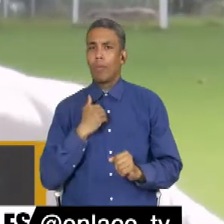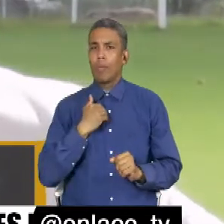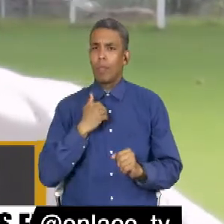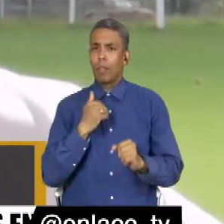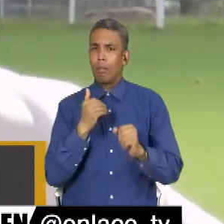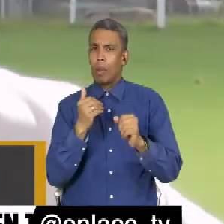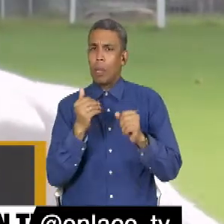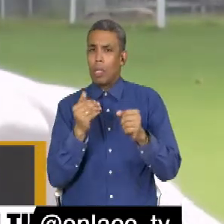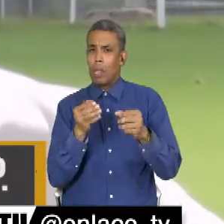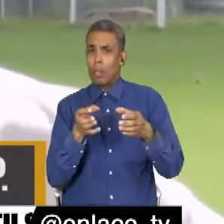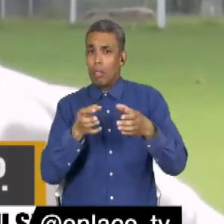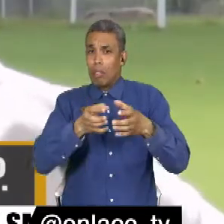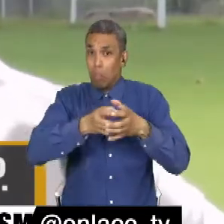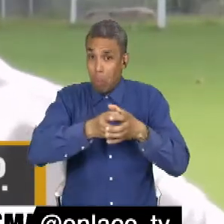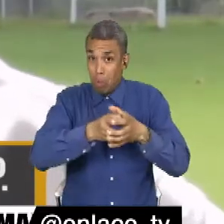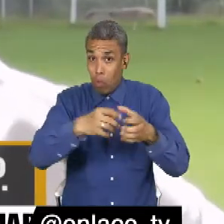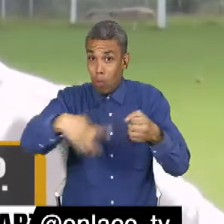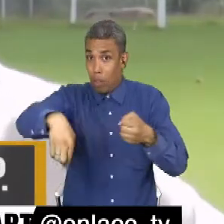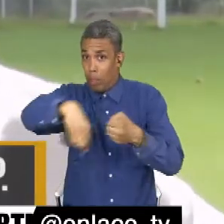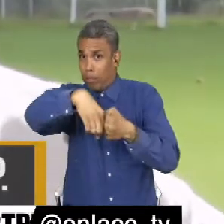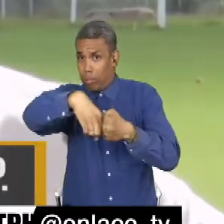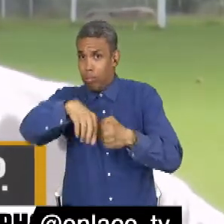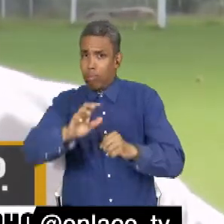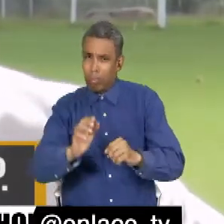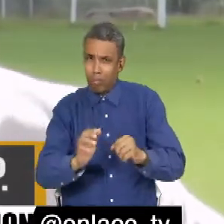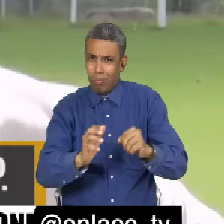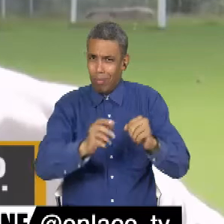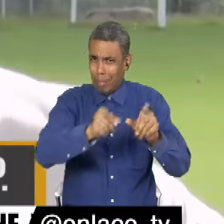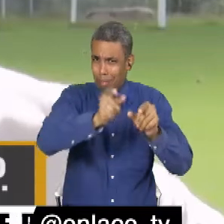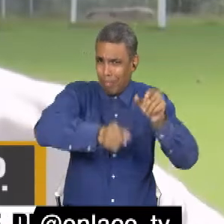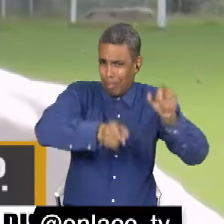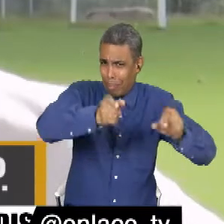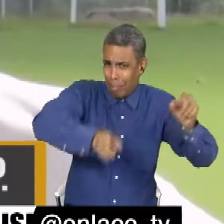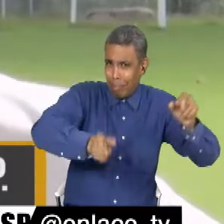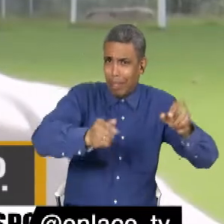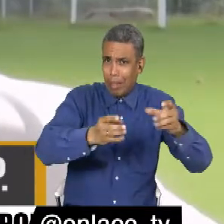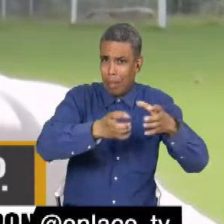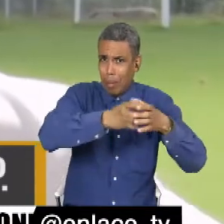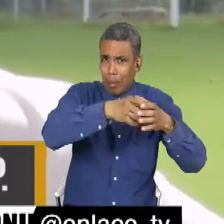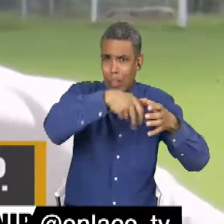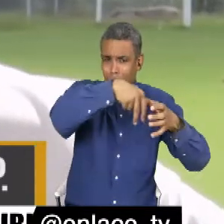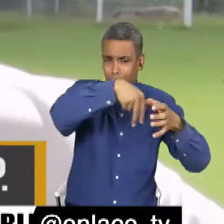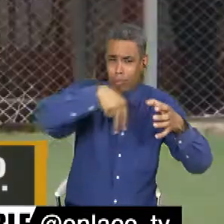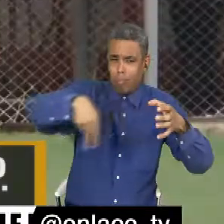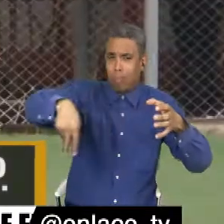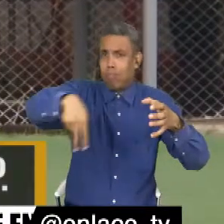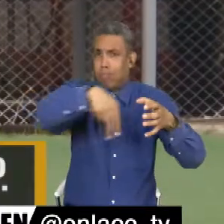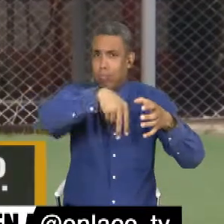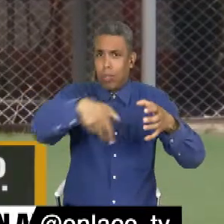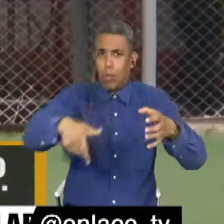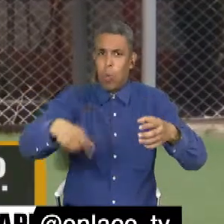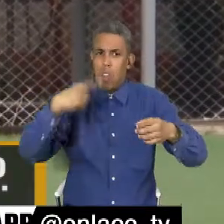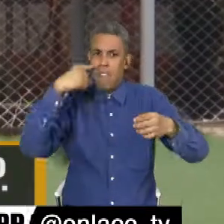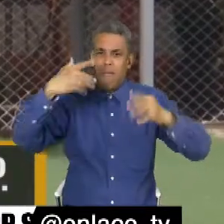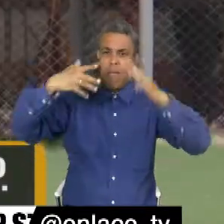somos el equipo de máxima inversión en el país, inversión económica, pues.